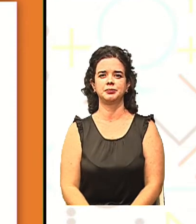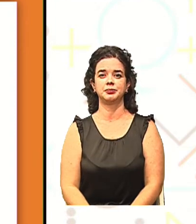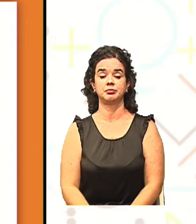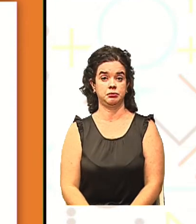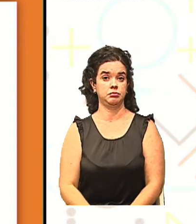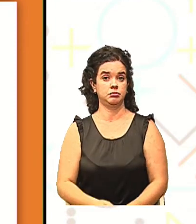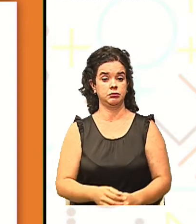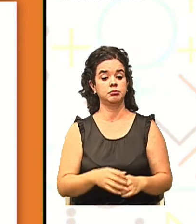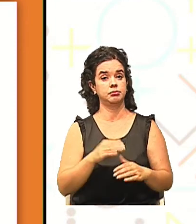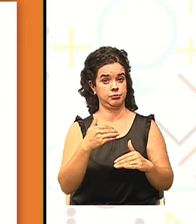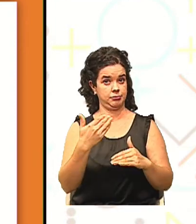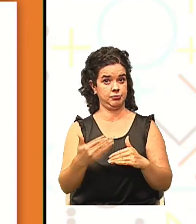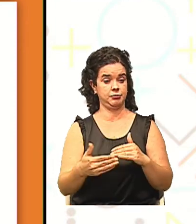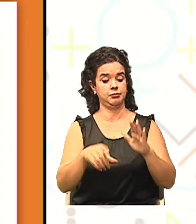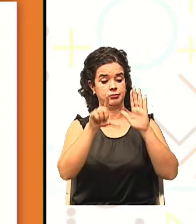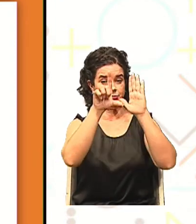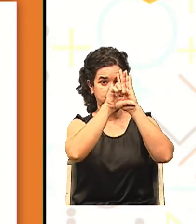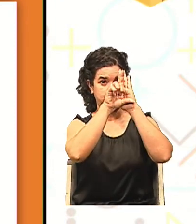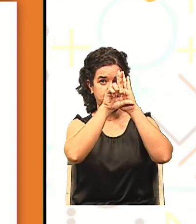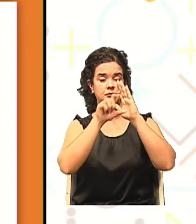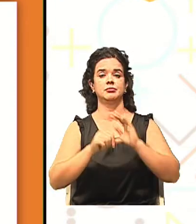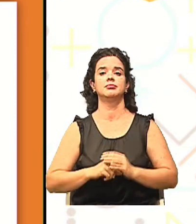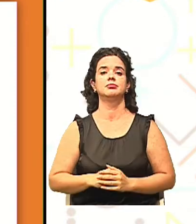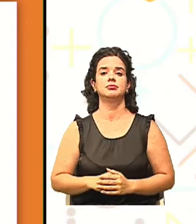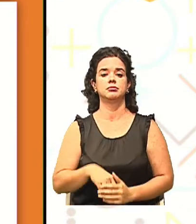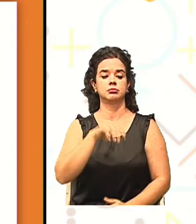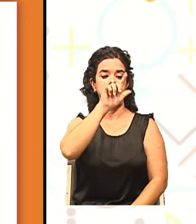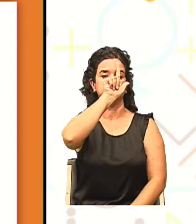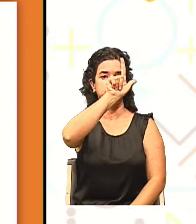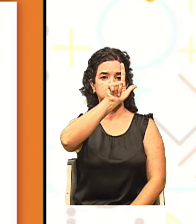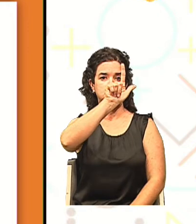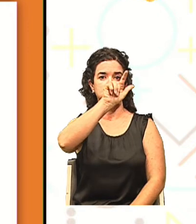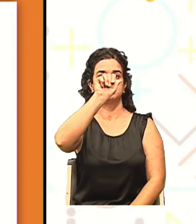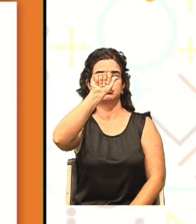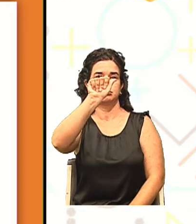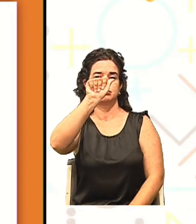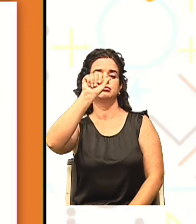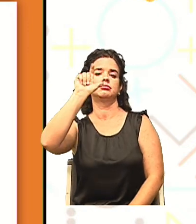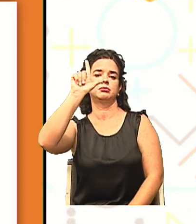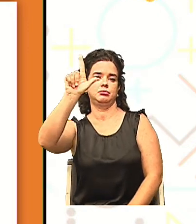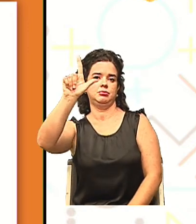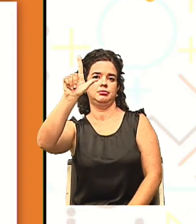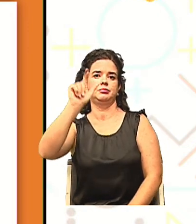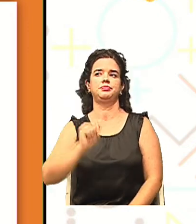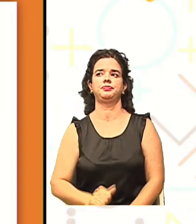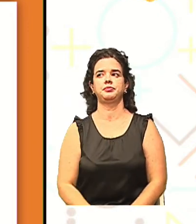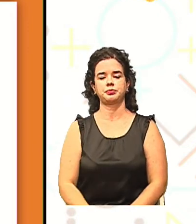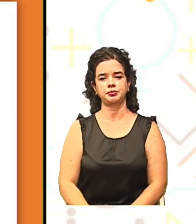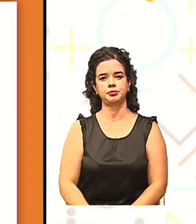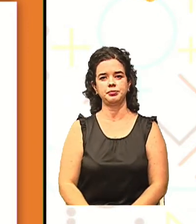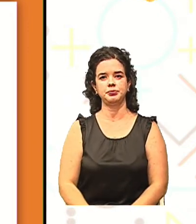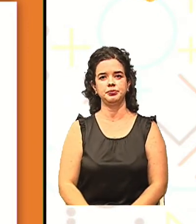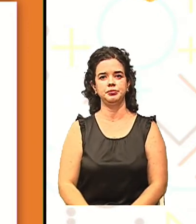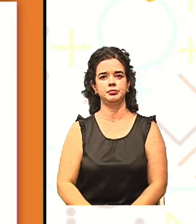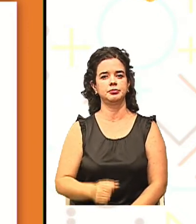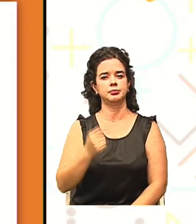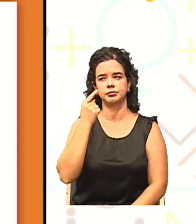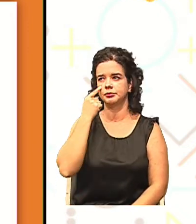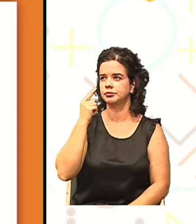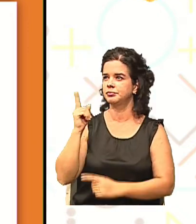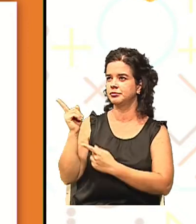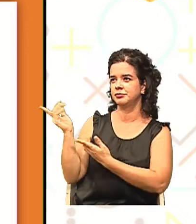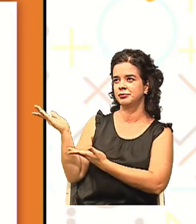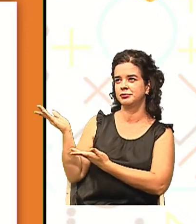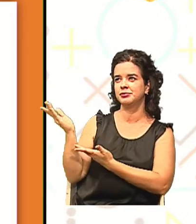Y tenemos ahora el criterio lado, ángulo, lado. Si